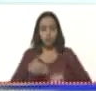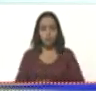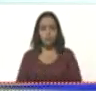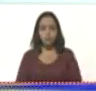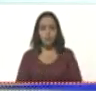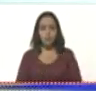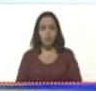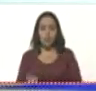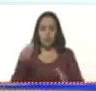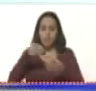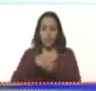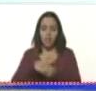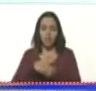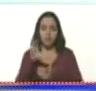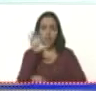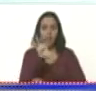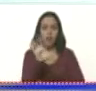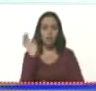del Estado Miranda